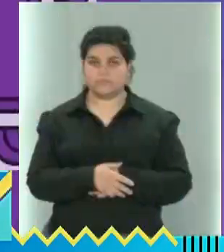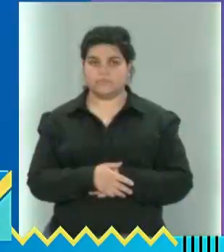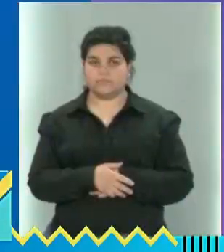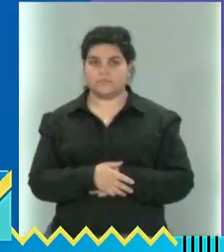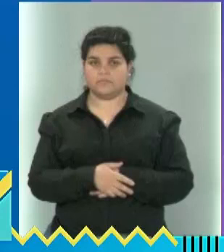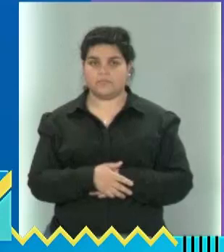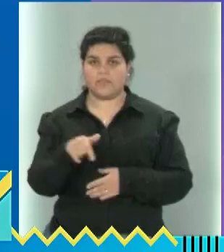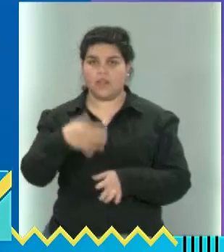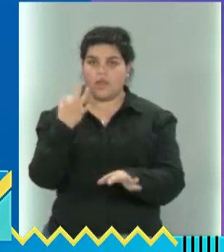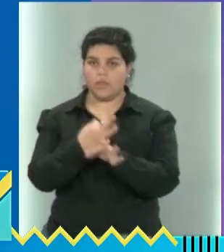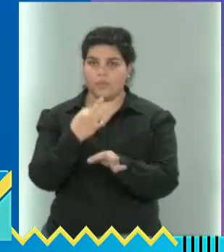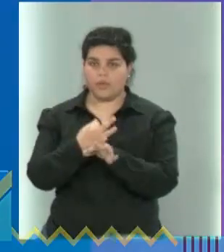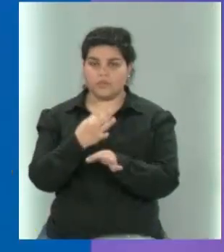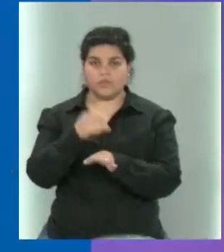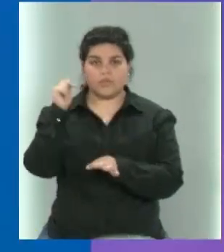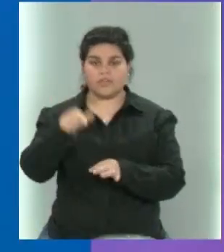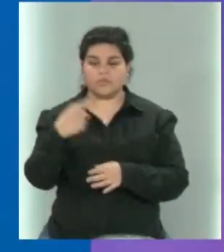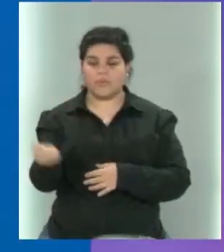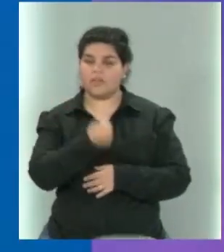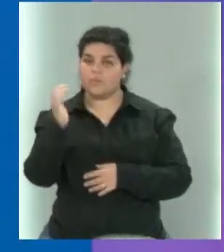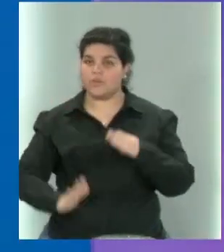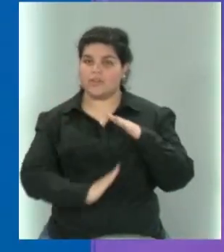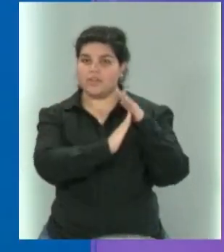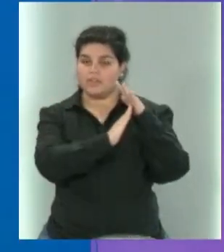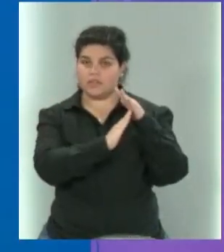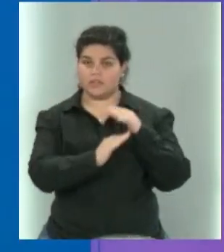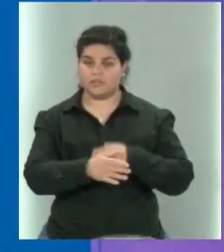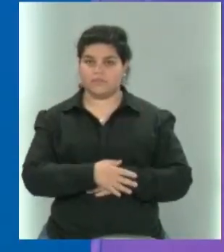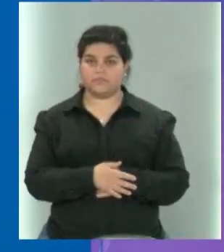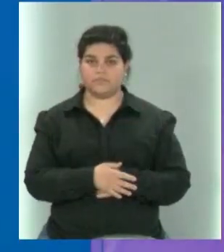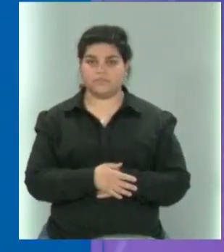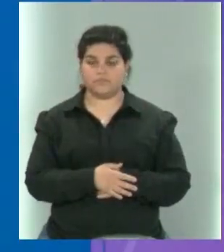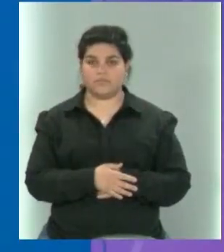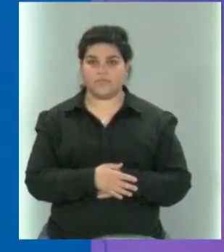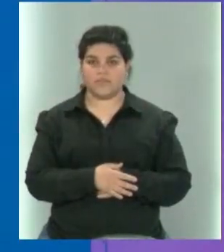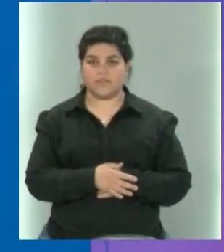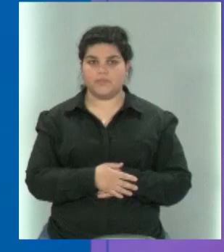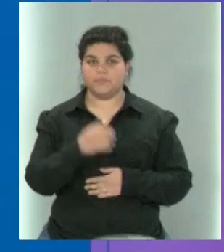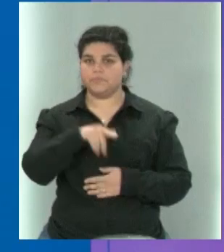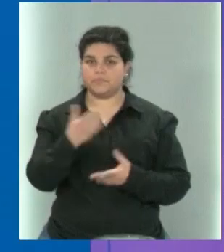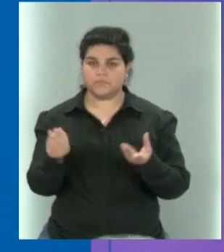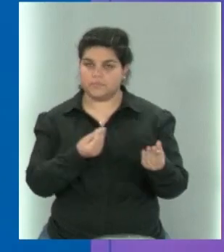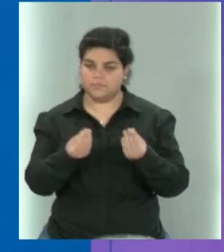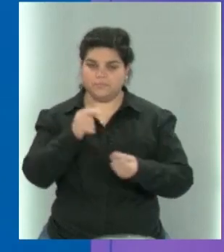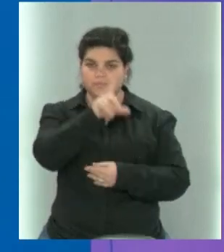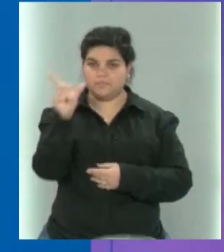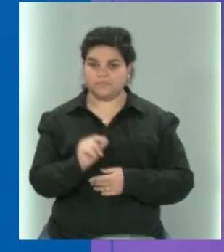La educación es la herramienta central, fundamental, que va a hacer la diferencia para que en este